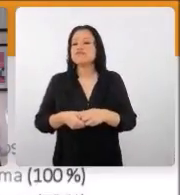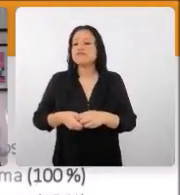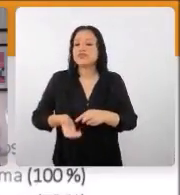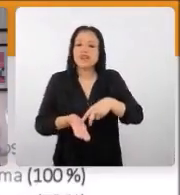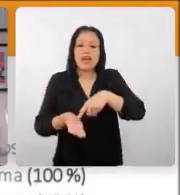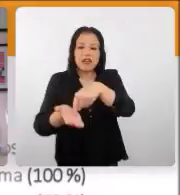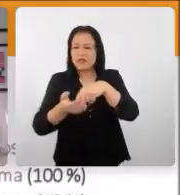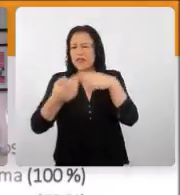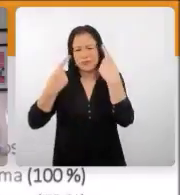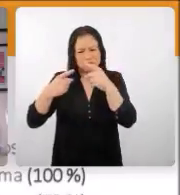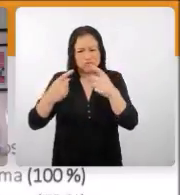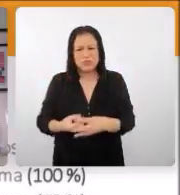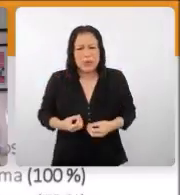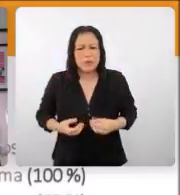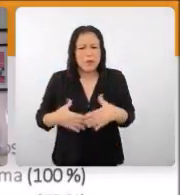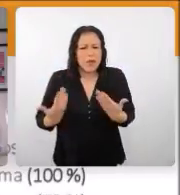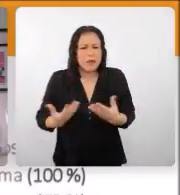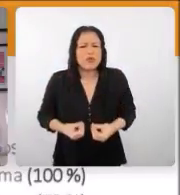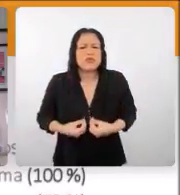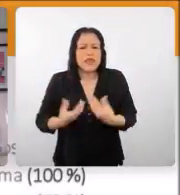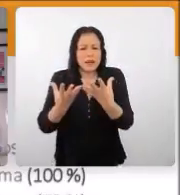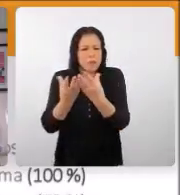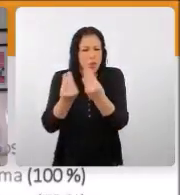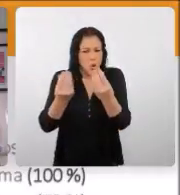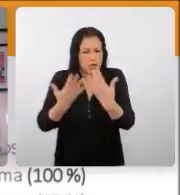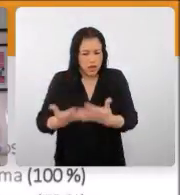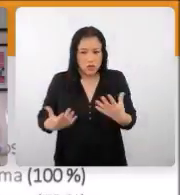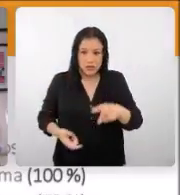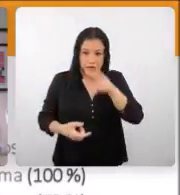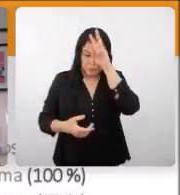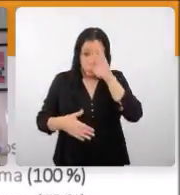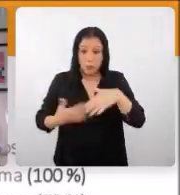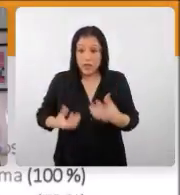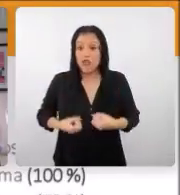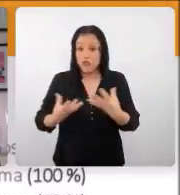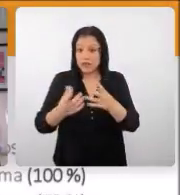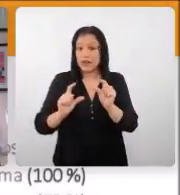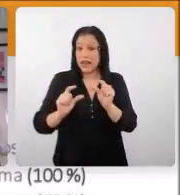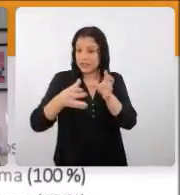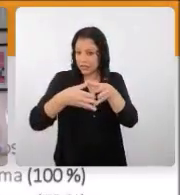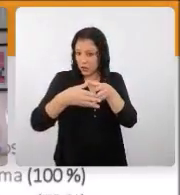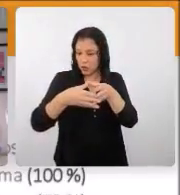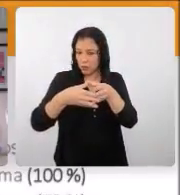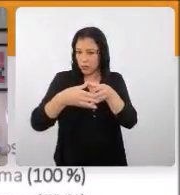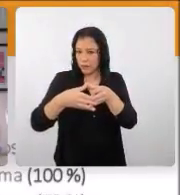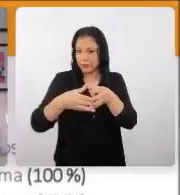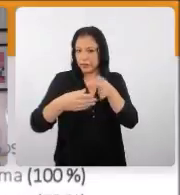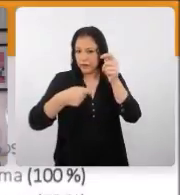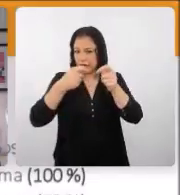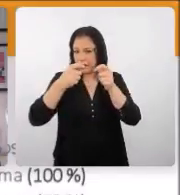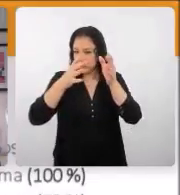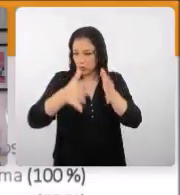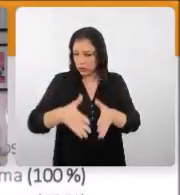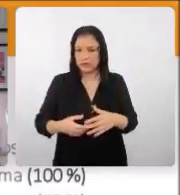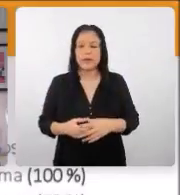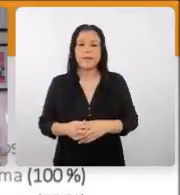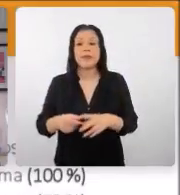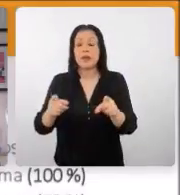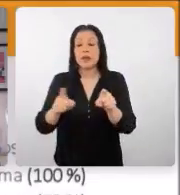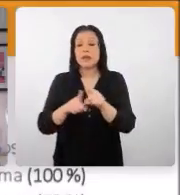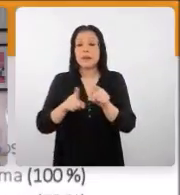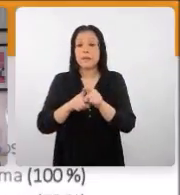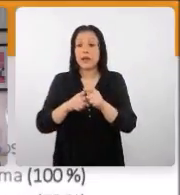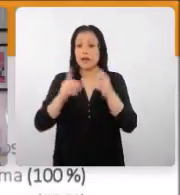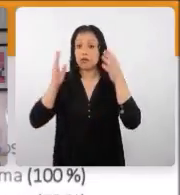muy interesante que nosotros como destino podemos ofrecer a este turista. Sí, de cara a naturaleza